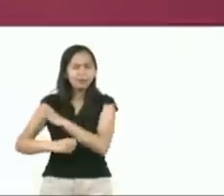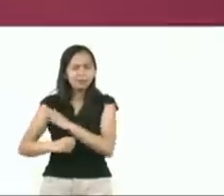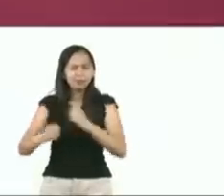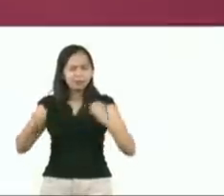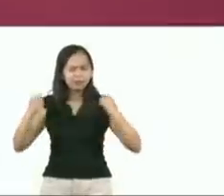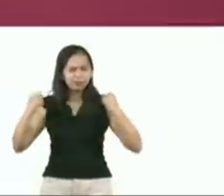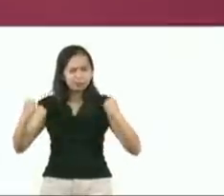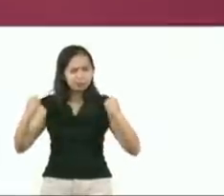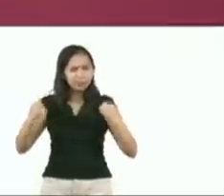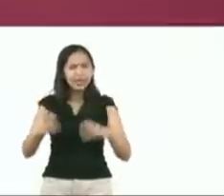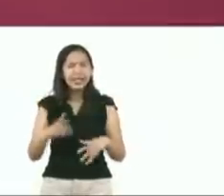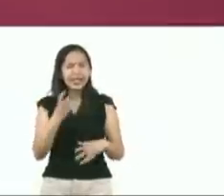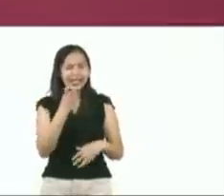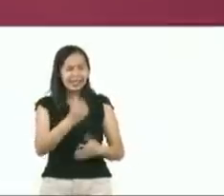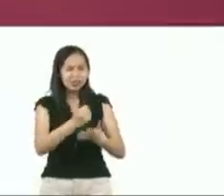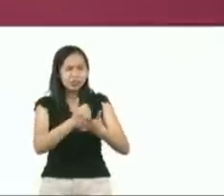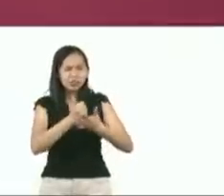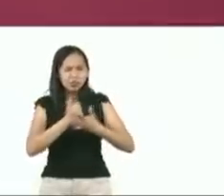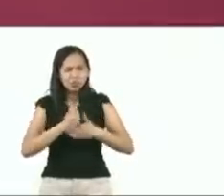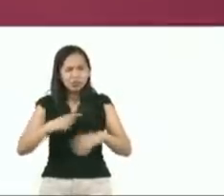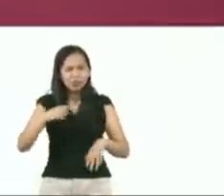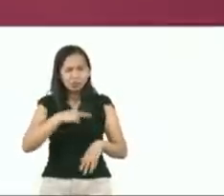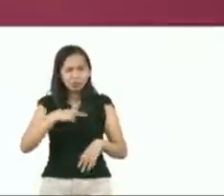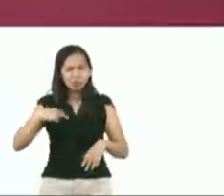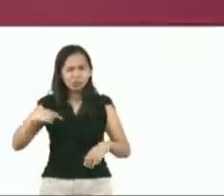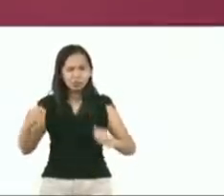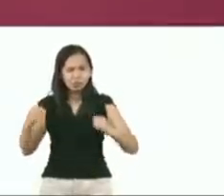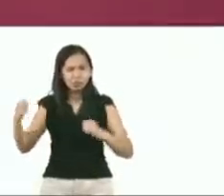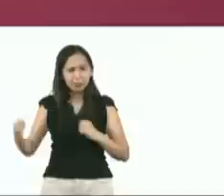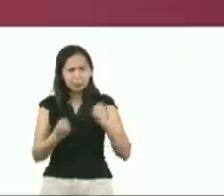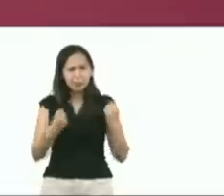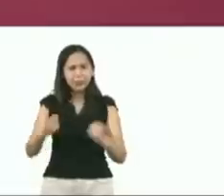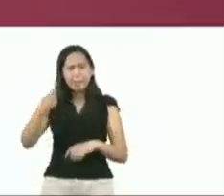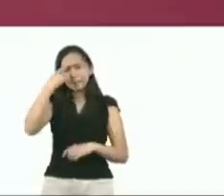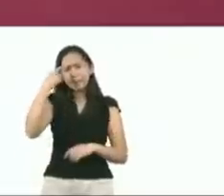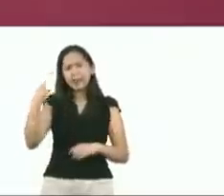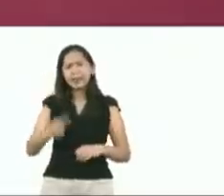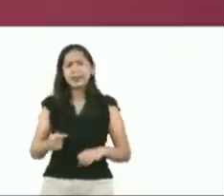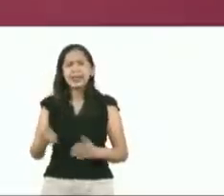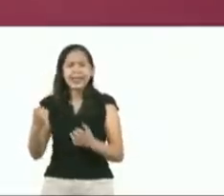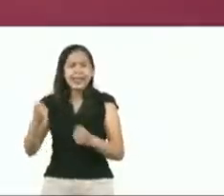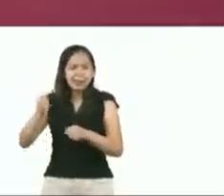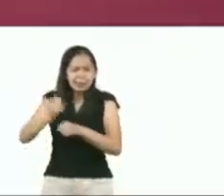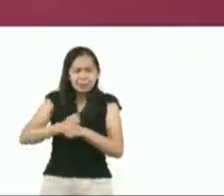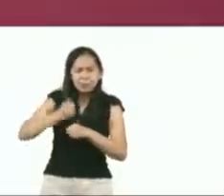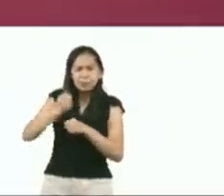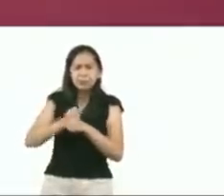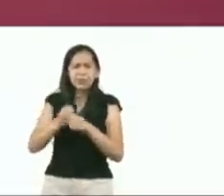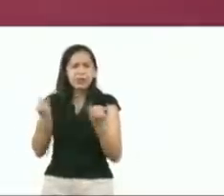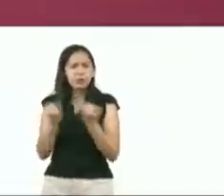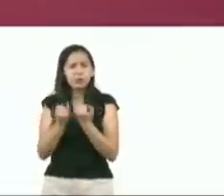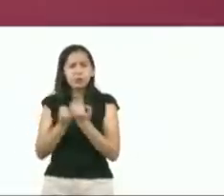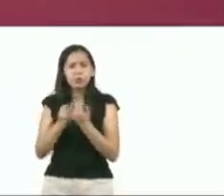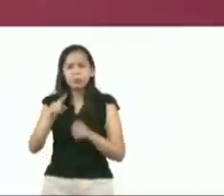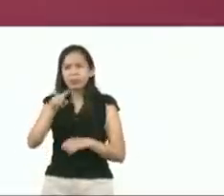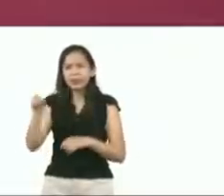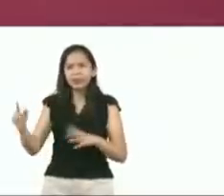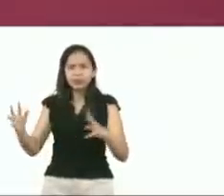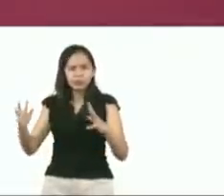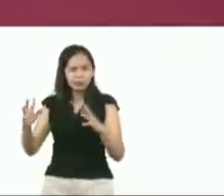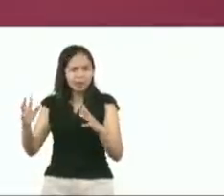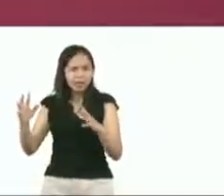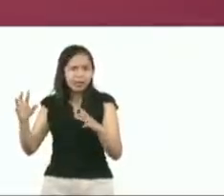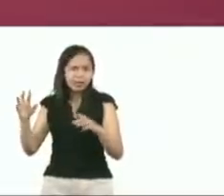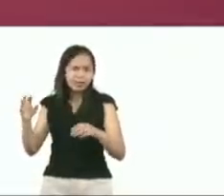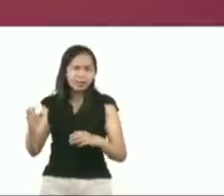ayuda a nosotros los boxeadores a entregar todo, a dar lo mejor de nosotros en cada uno de los combates. Pero esa afición